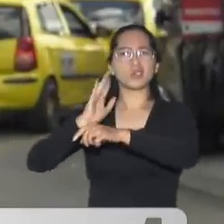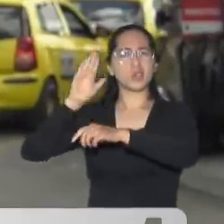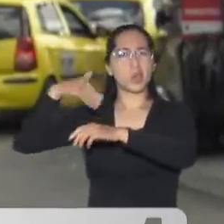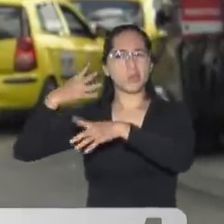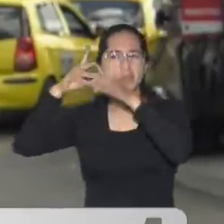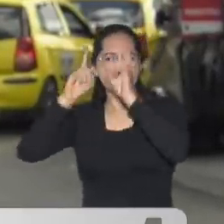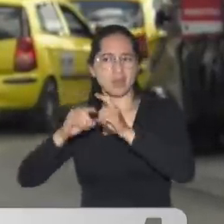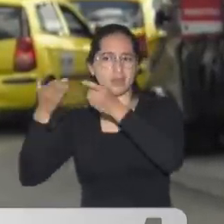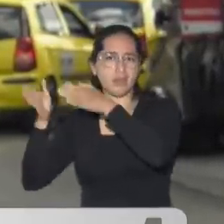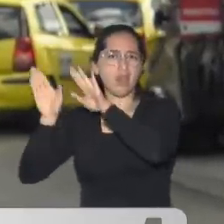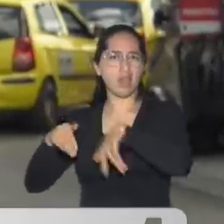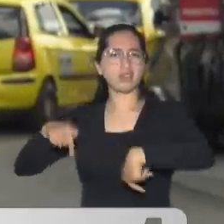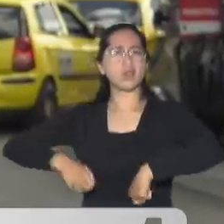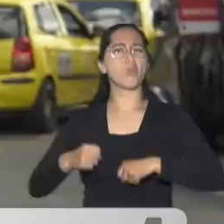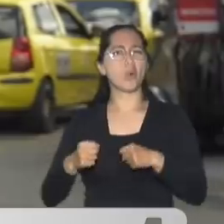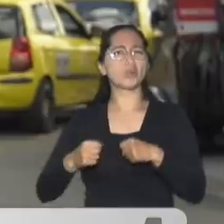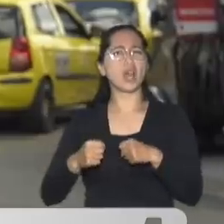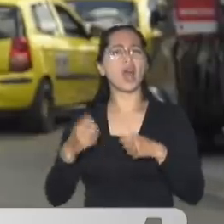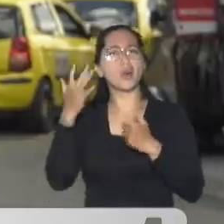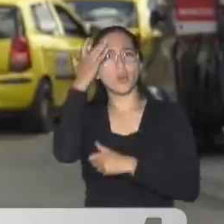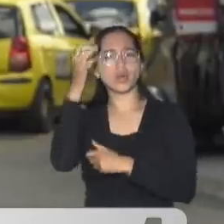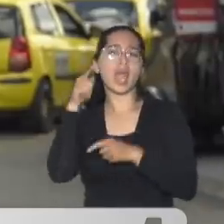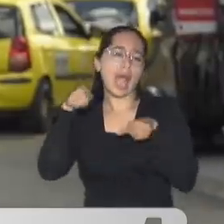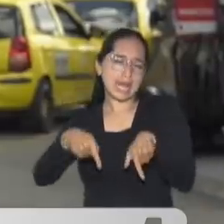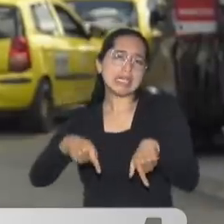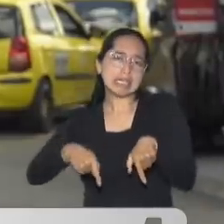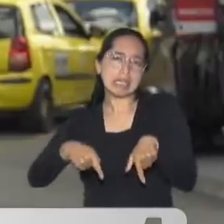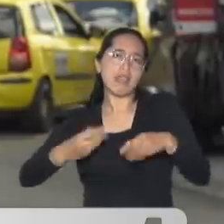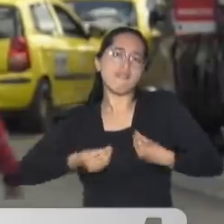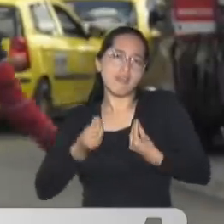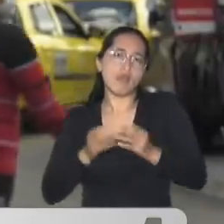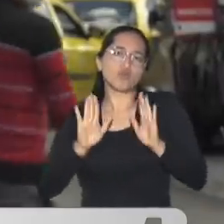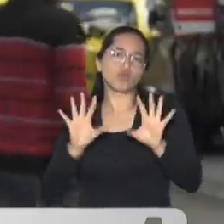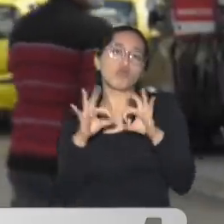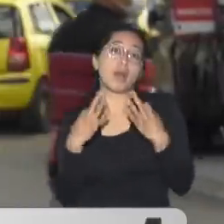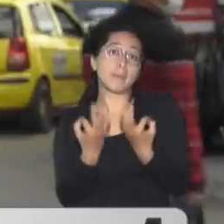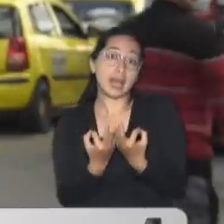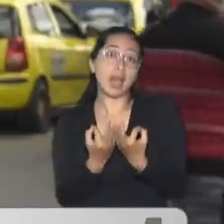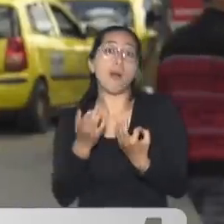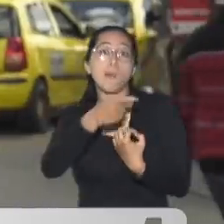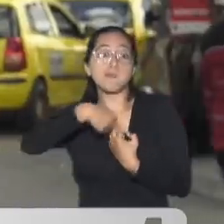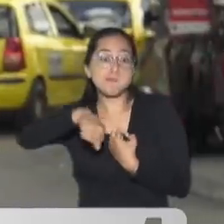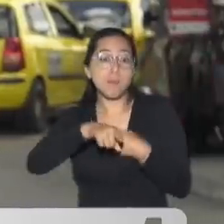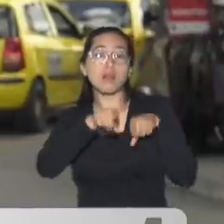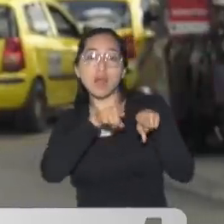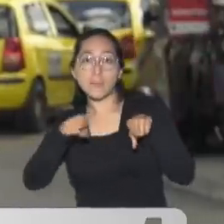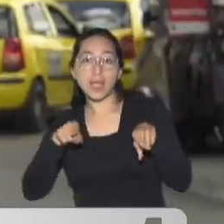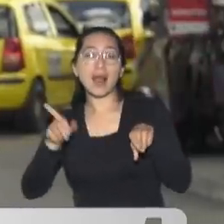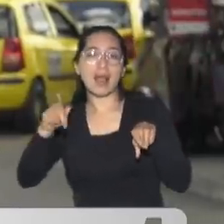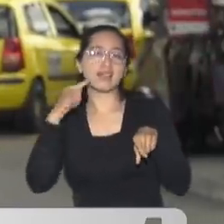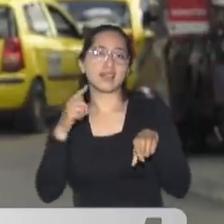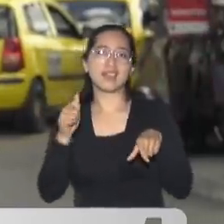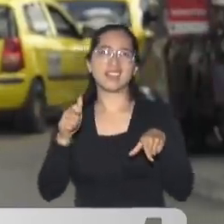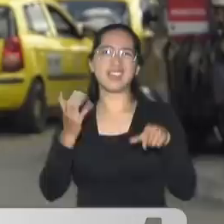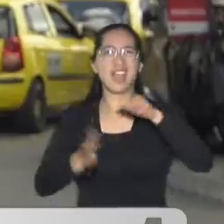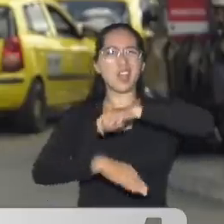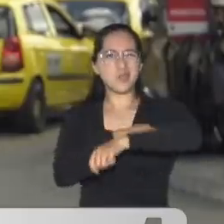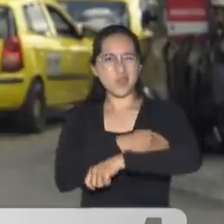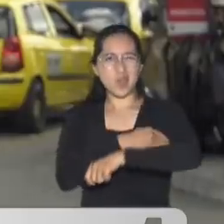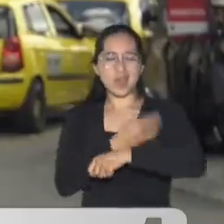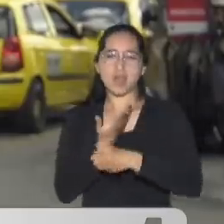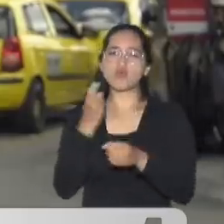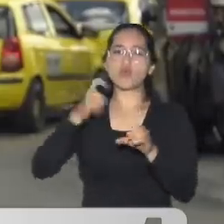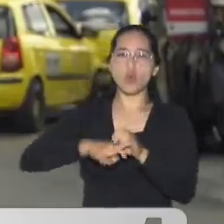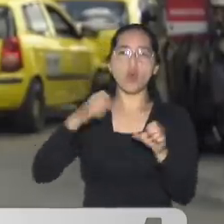esta ciudad donde vive también su familia y donde están los demás funcionarios del ministerio con los